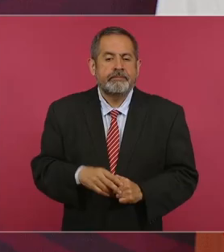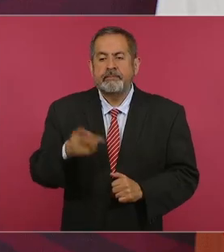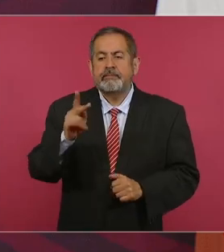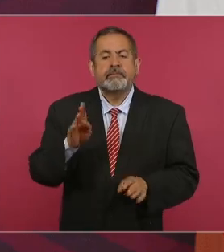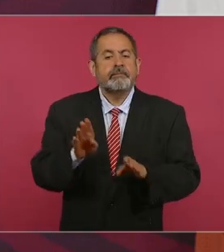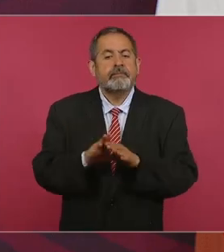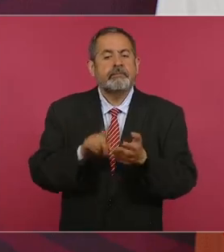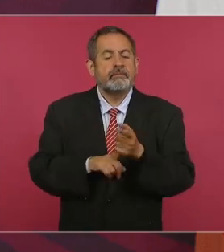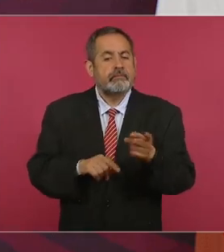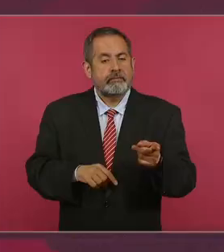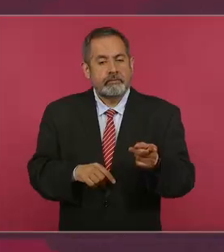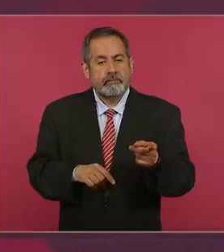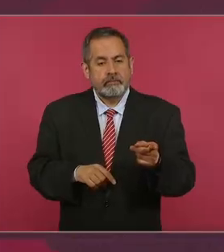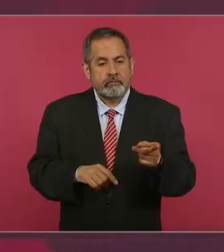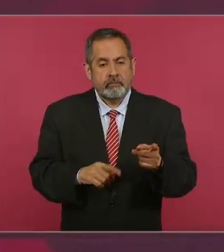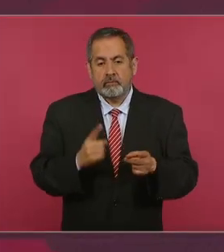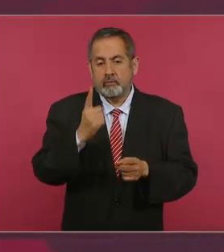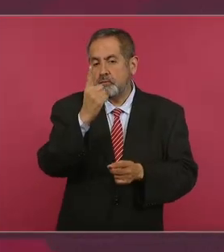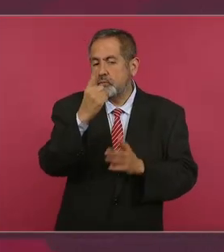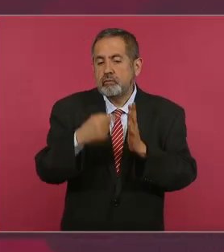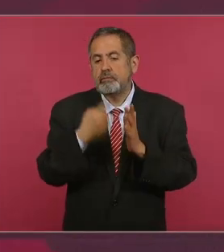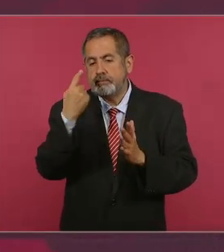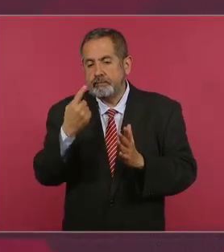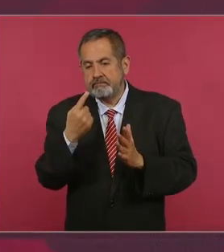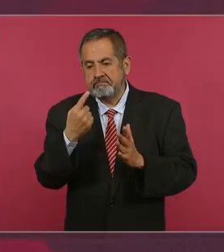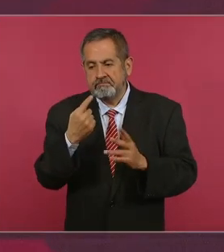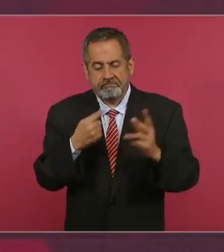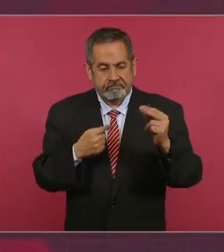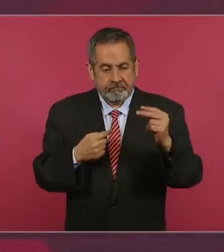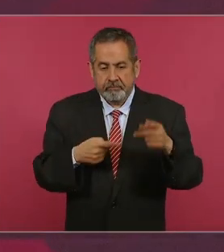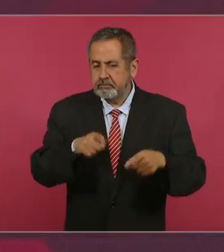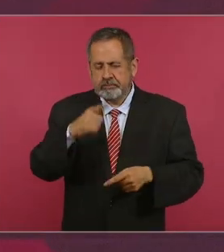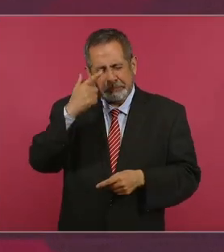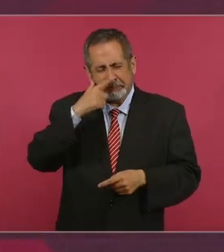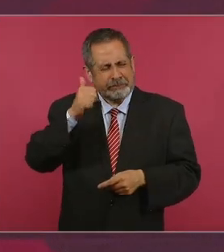Pero solamente un año, siempre el sector